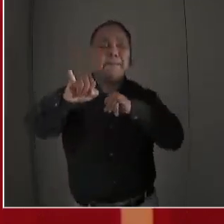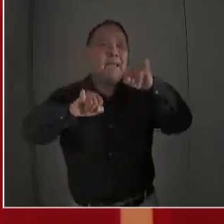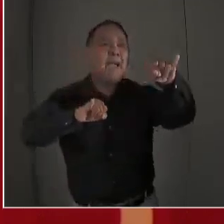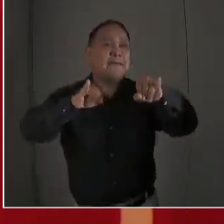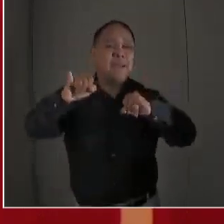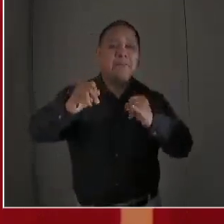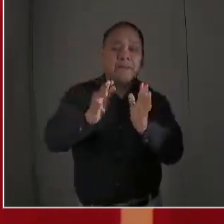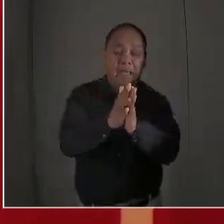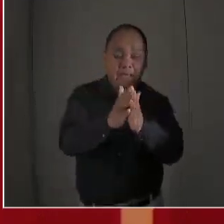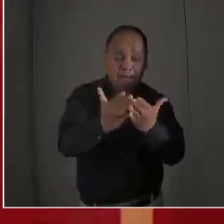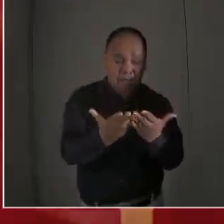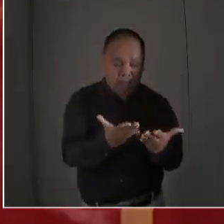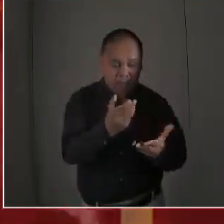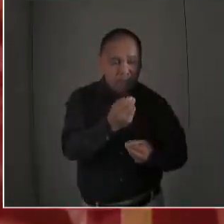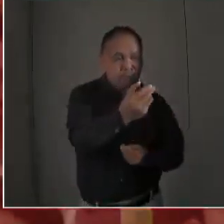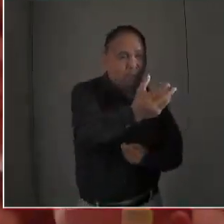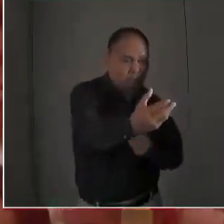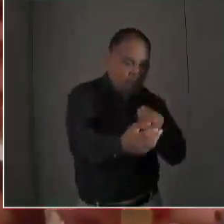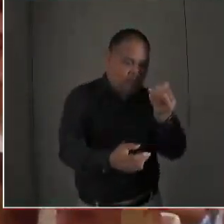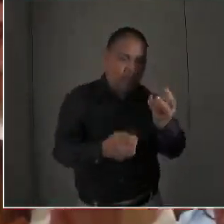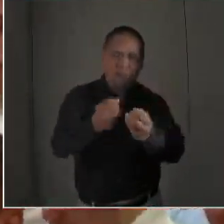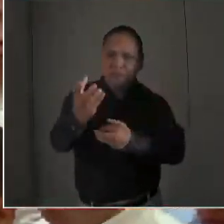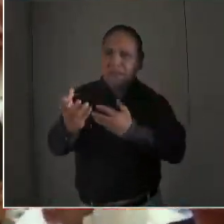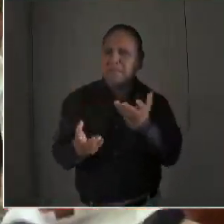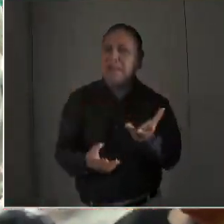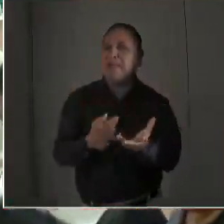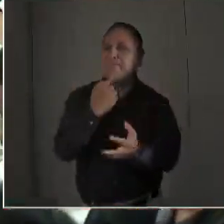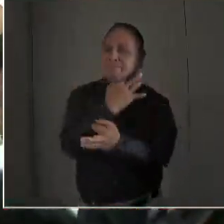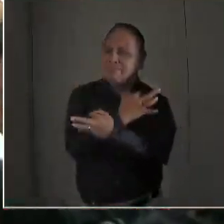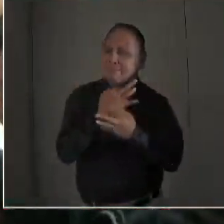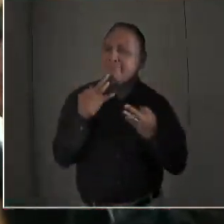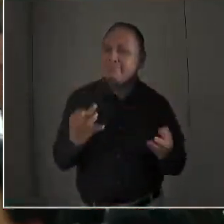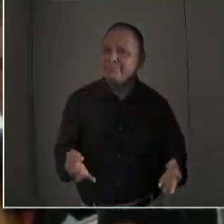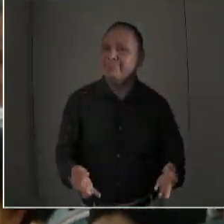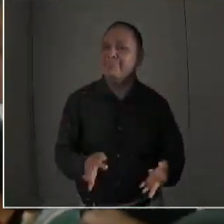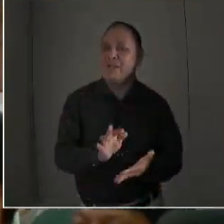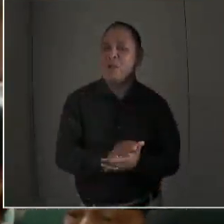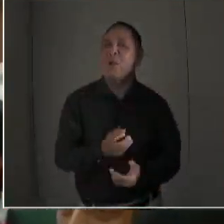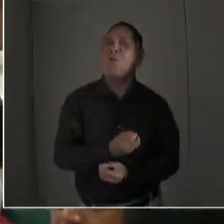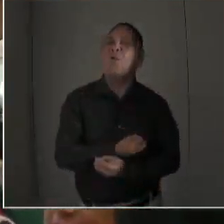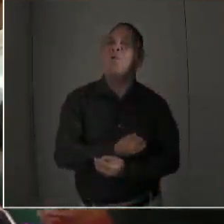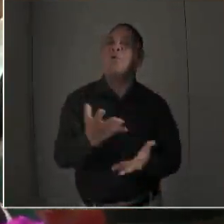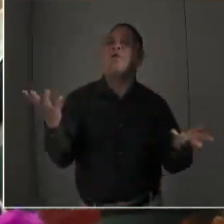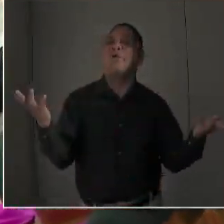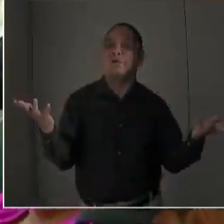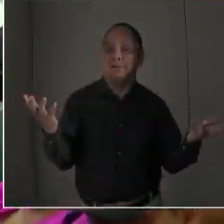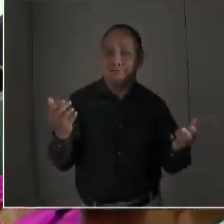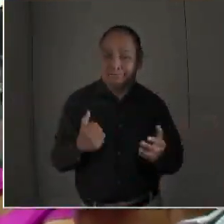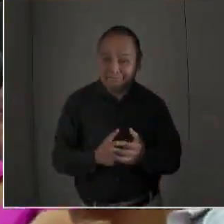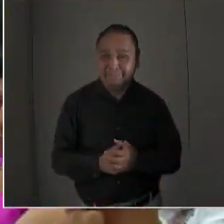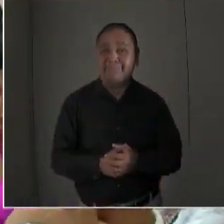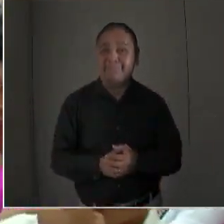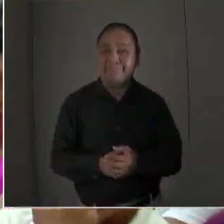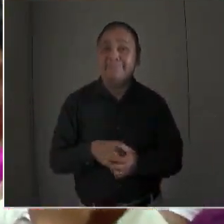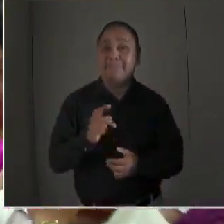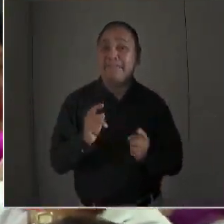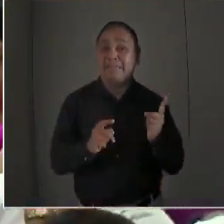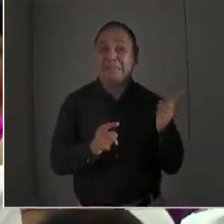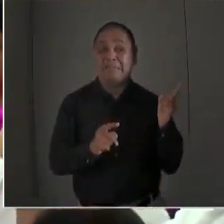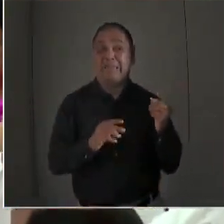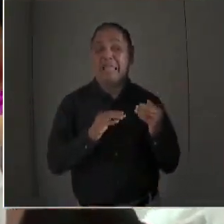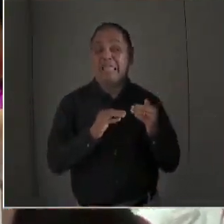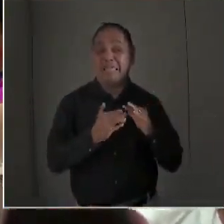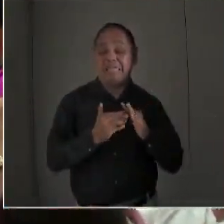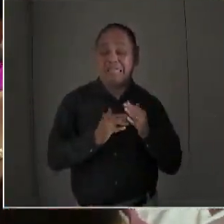país, rompiendo con los sesgos informativos, con la enorme manipulación de información que está